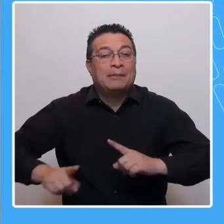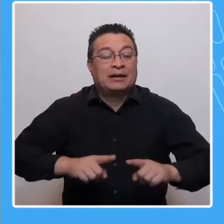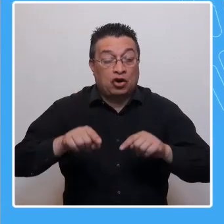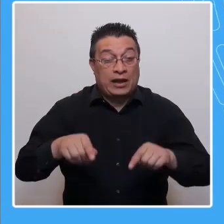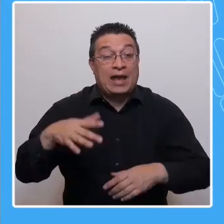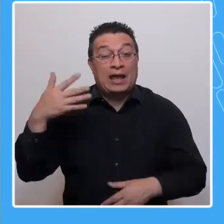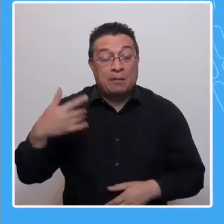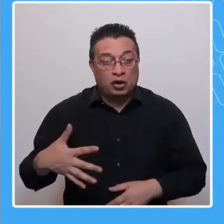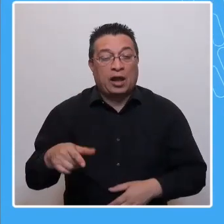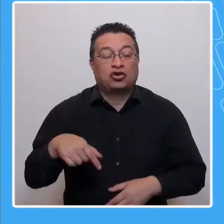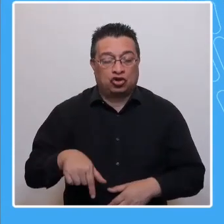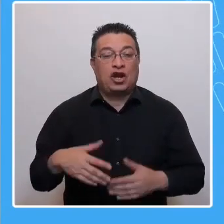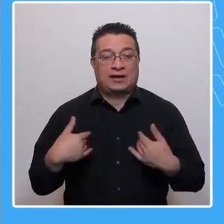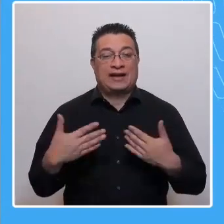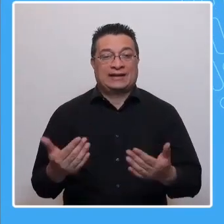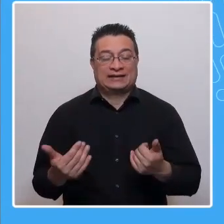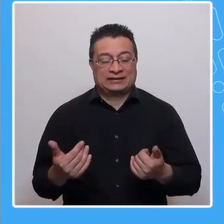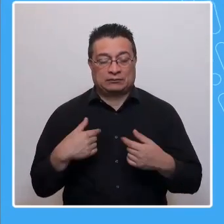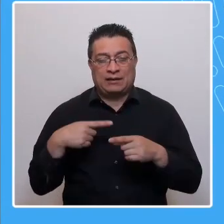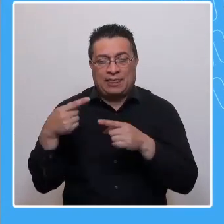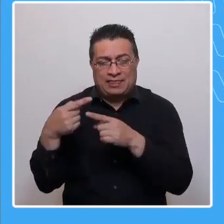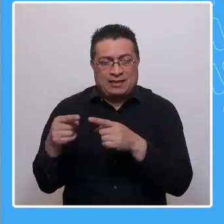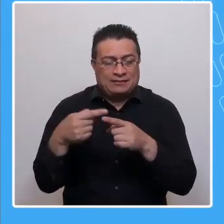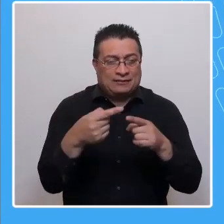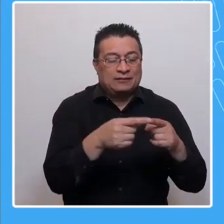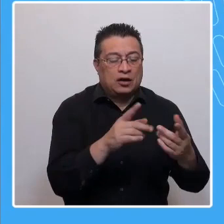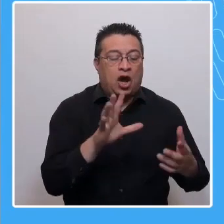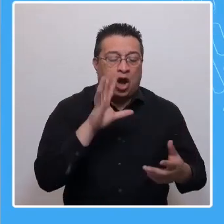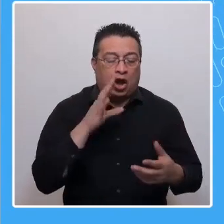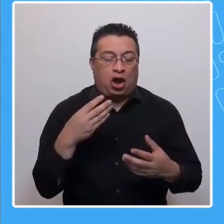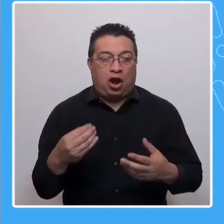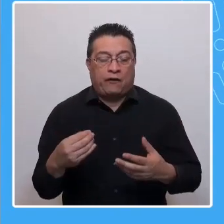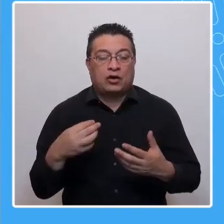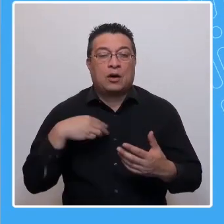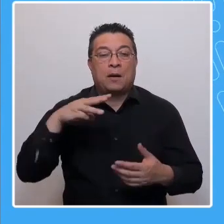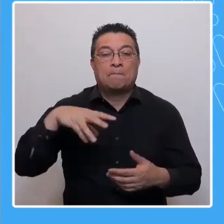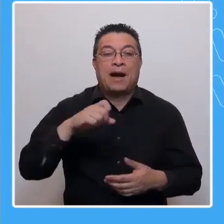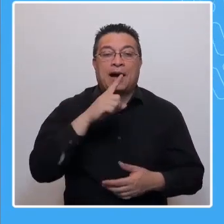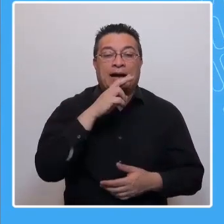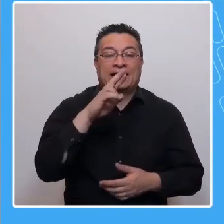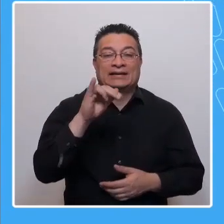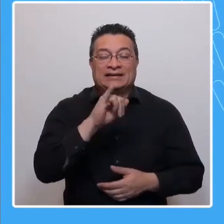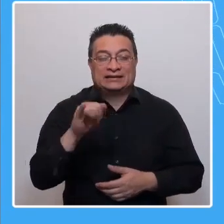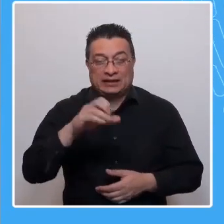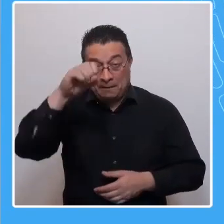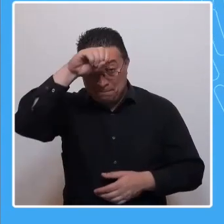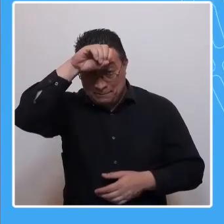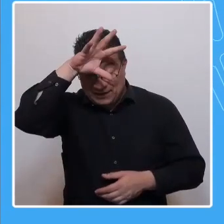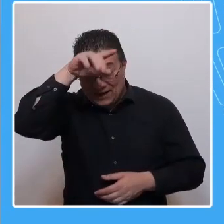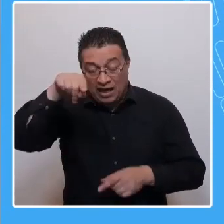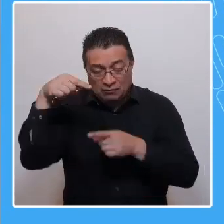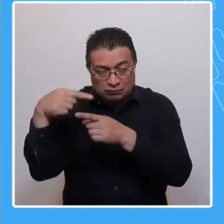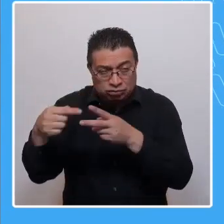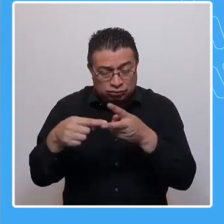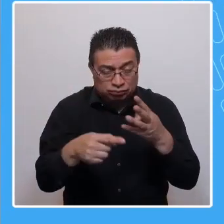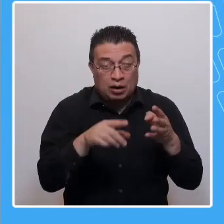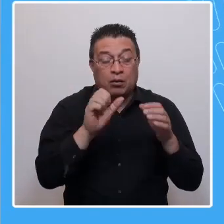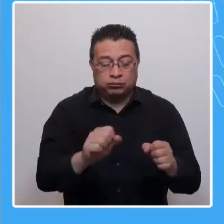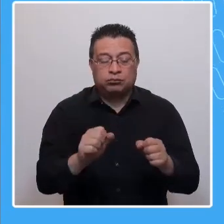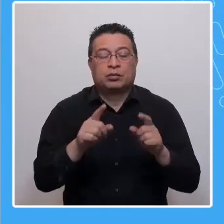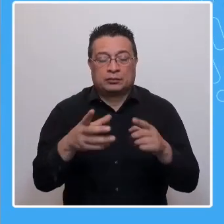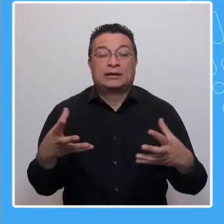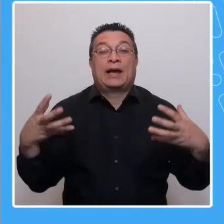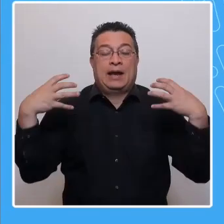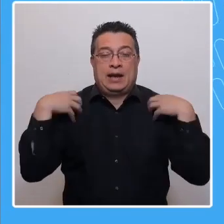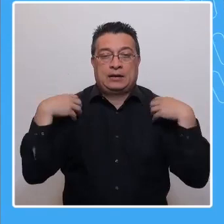importante, hoy en día necesitamos una diversificación, por supuesto, de la matriz minera de nuestro país, pero también necesitamos que el Estado se haga cargo de